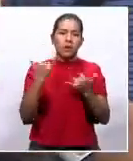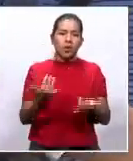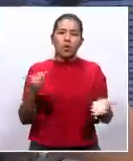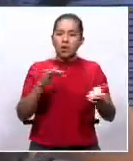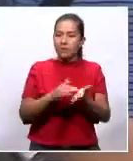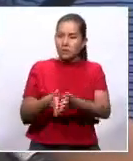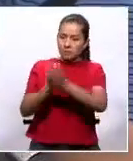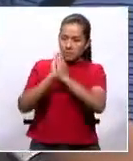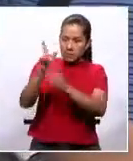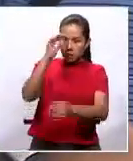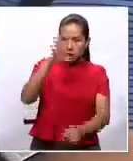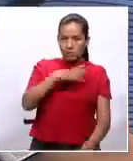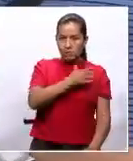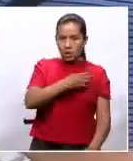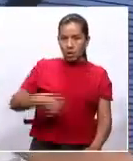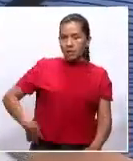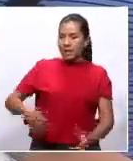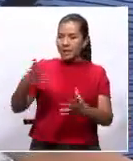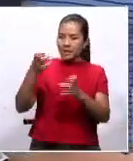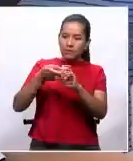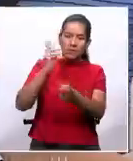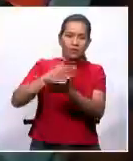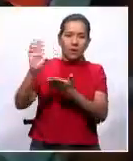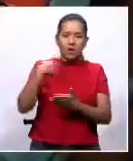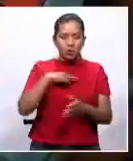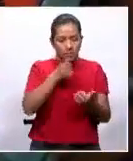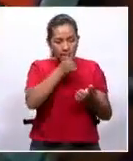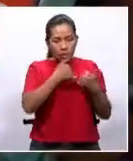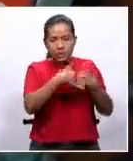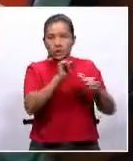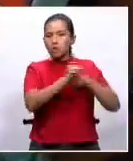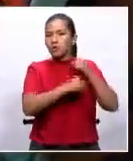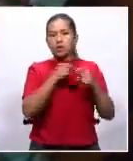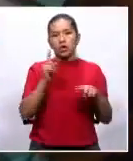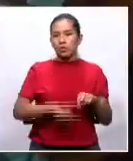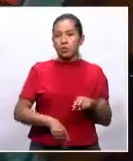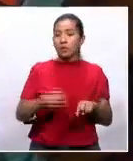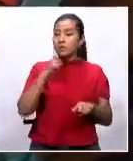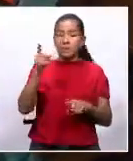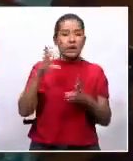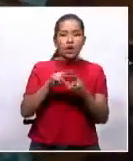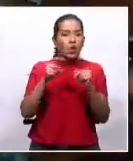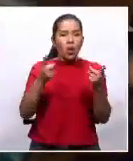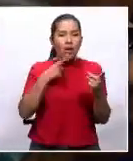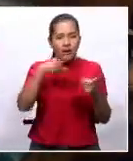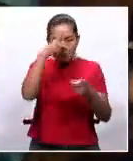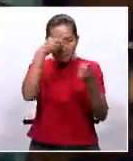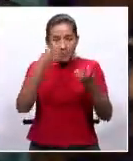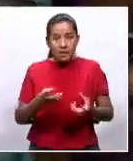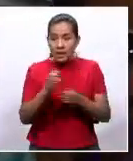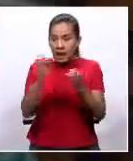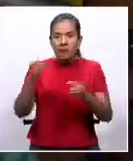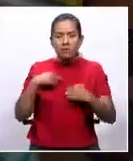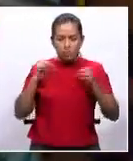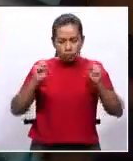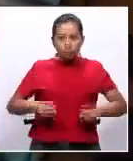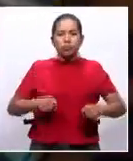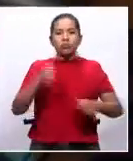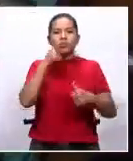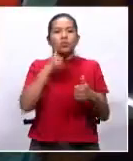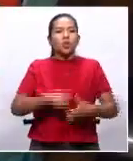aquí del gobernador. No podemos estar sufriendo. Así que, Camacho, si no tienes los huevos, yo tengo los ovarios para poder